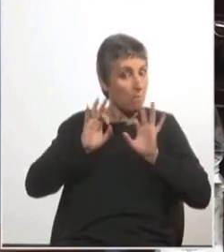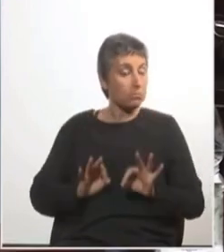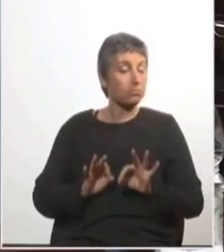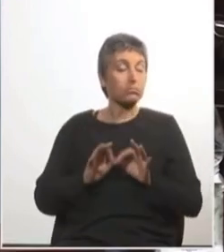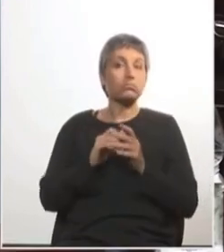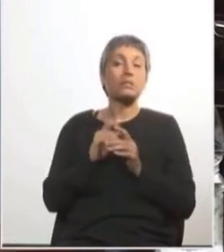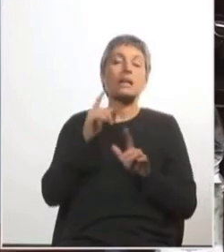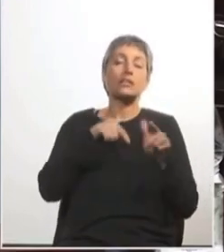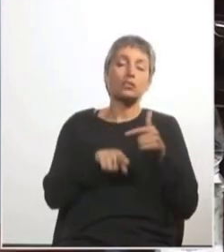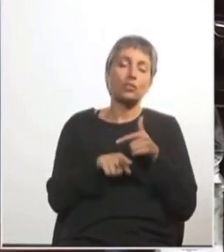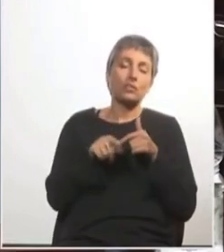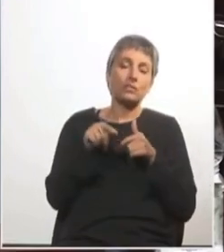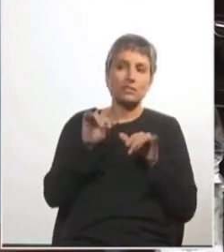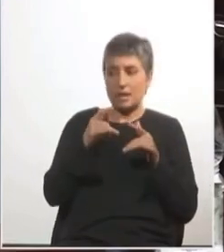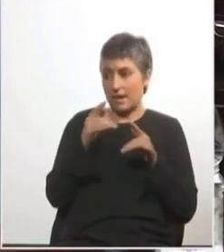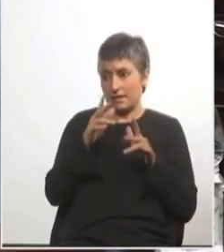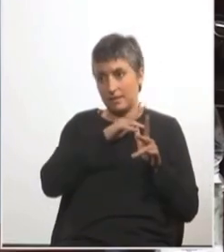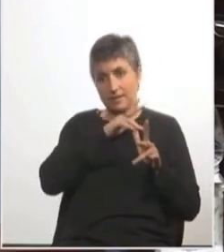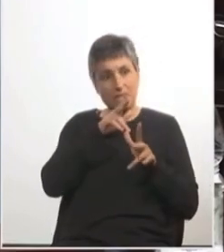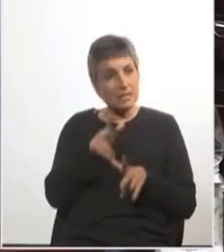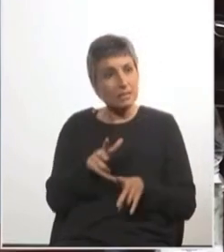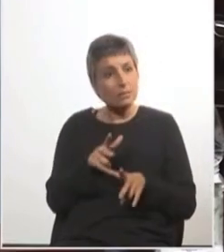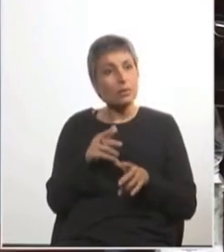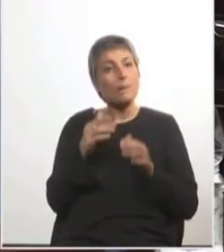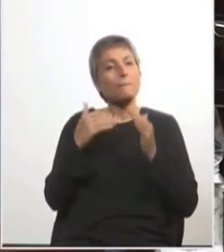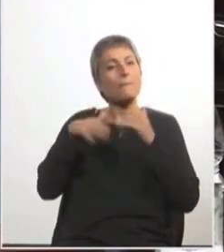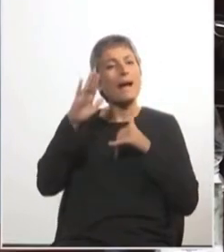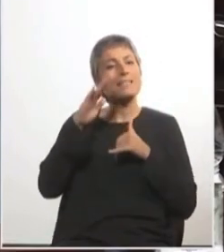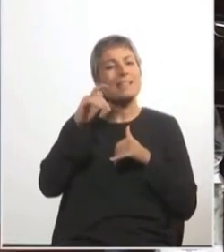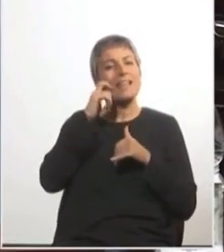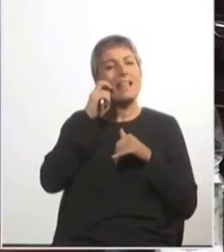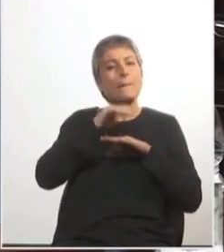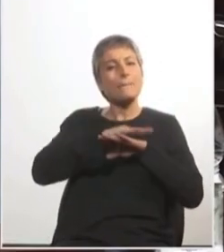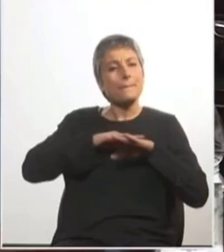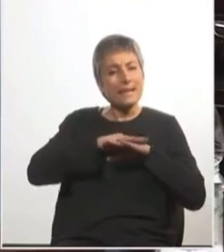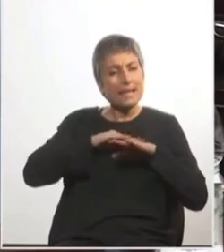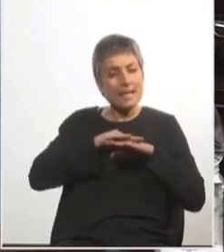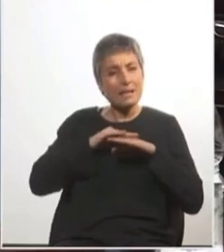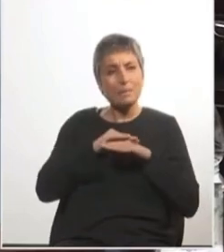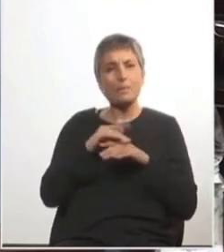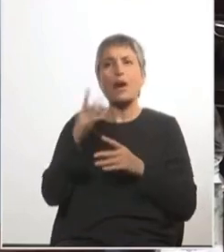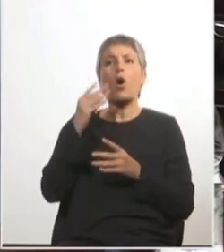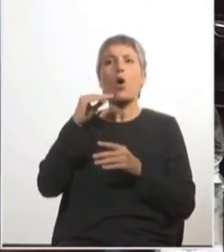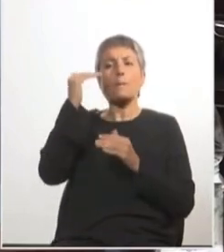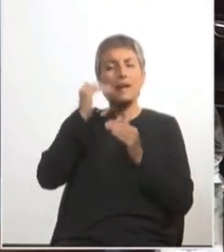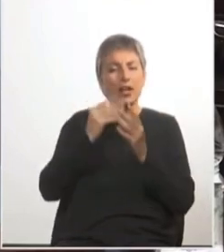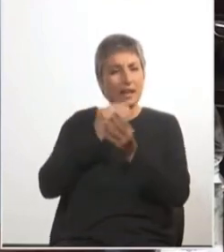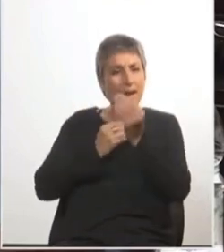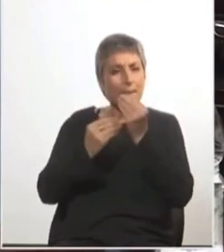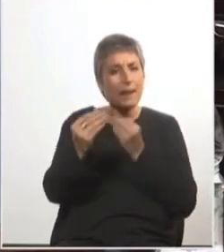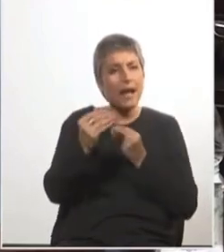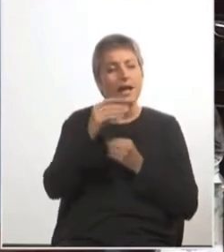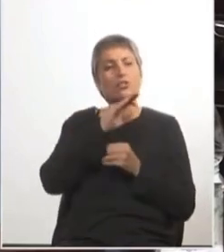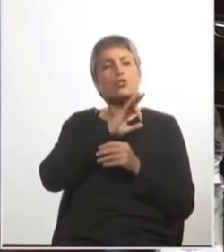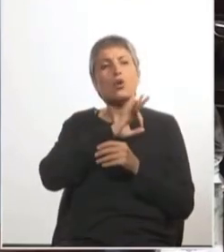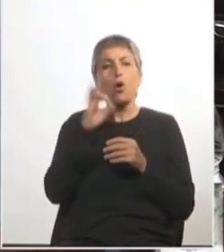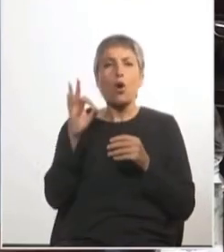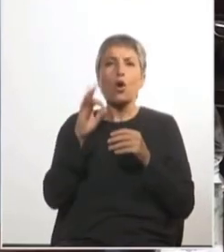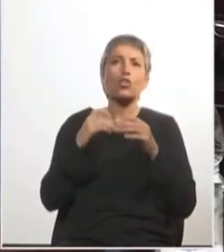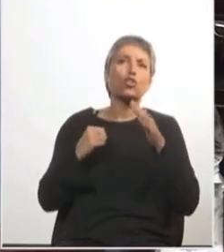que implicaba, como bien se dijo, el aumento de edad mínima, la baja de tasa de reemplazo, la disminución, bueno, de topes, en